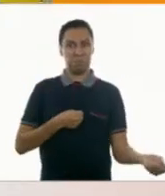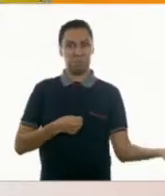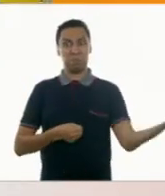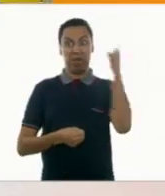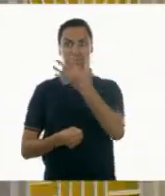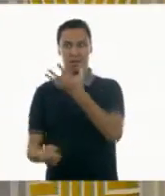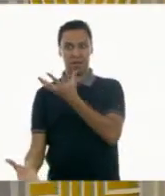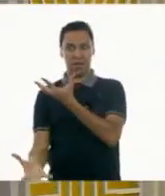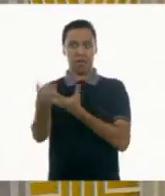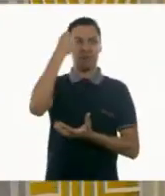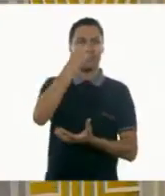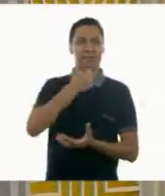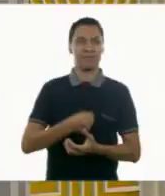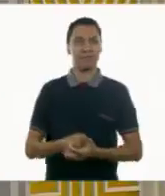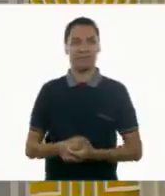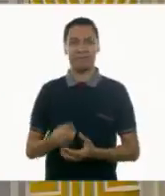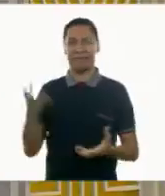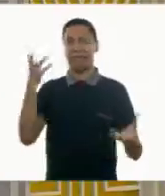puedes.